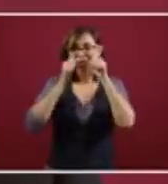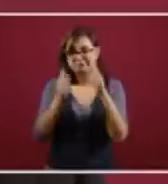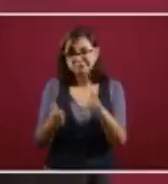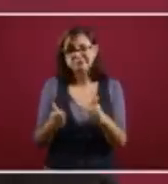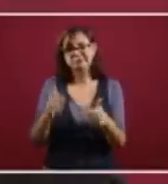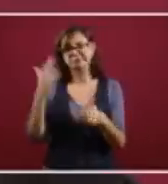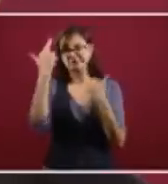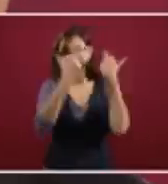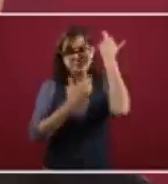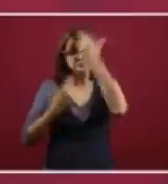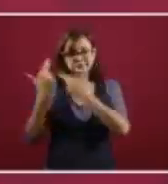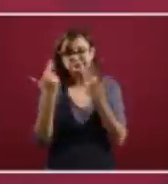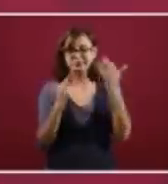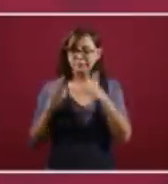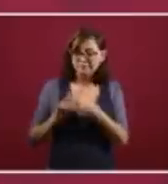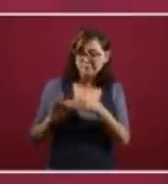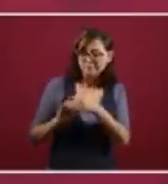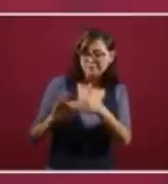Si ustedes